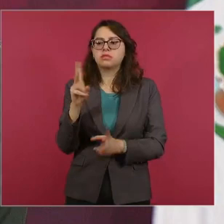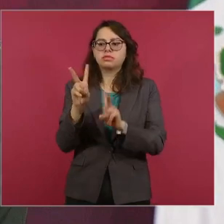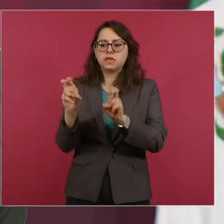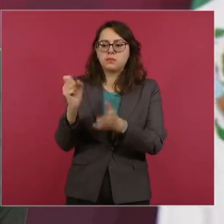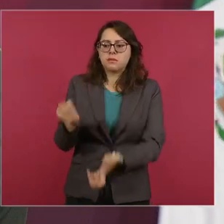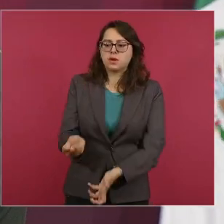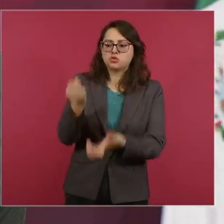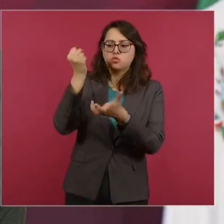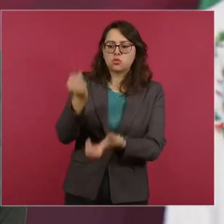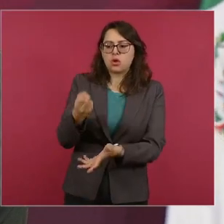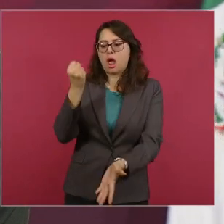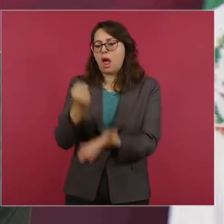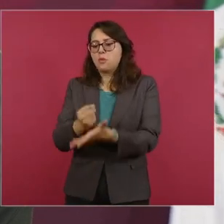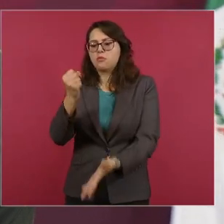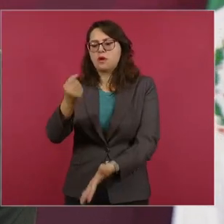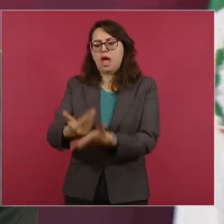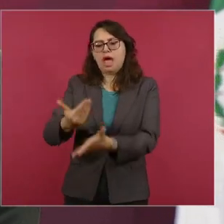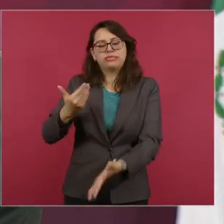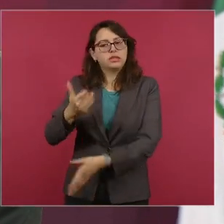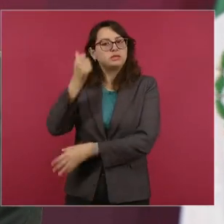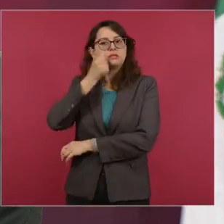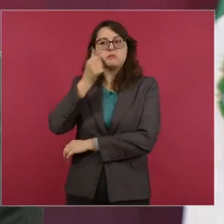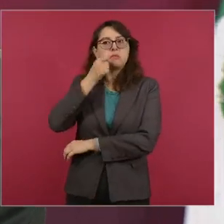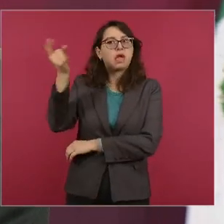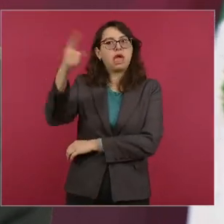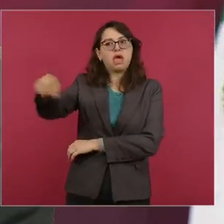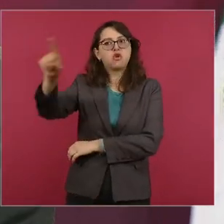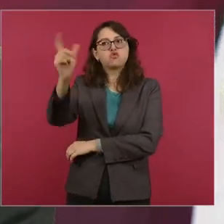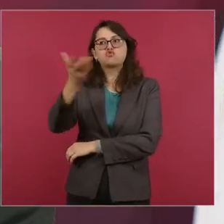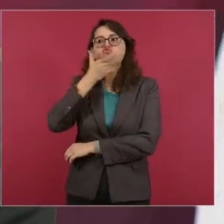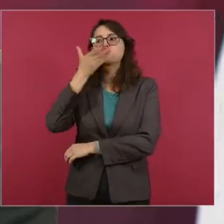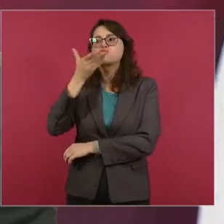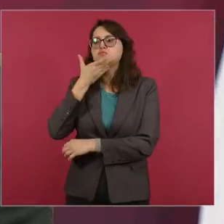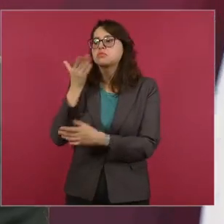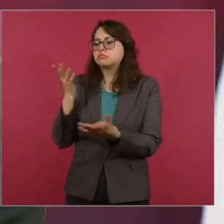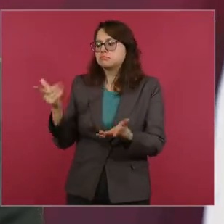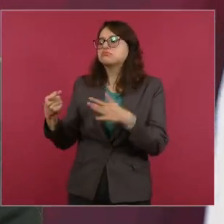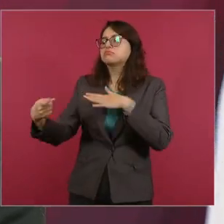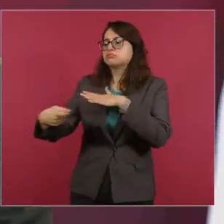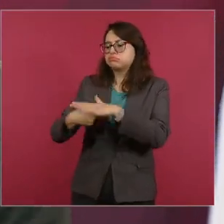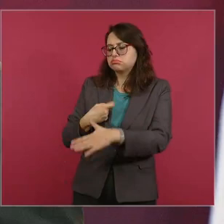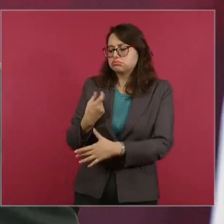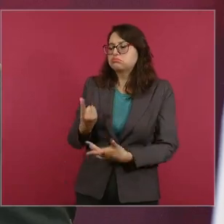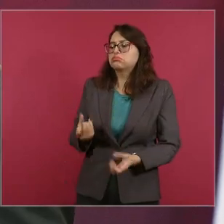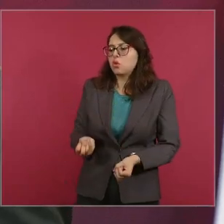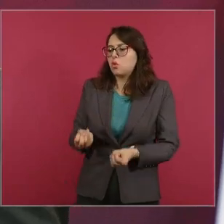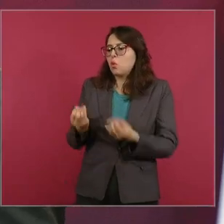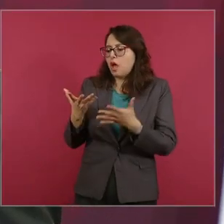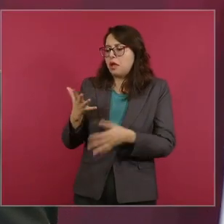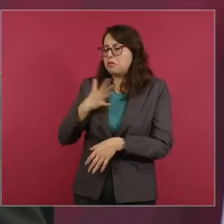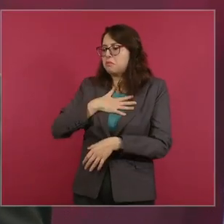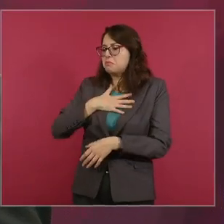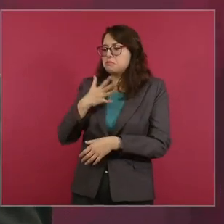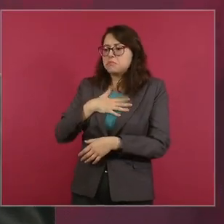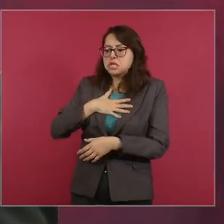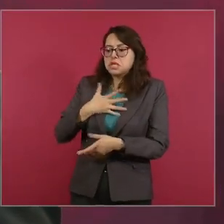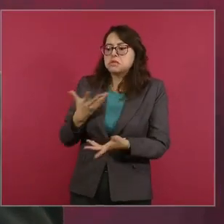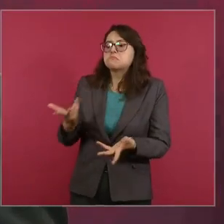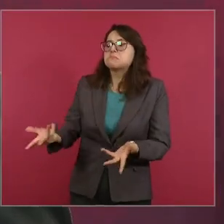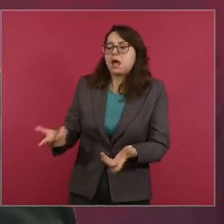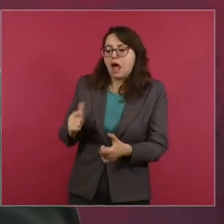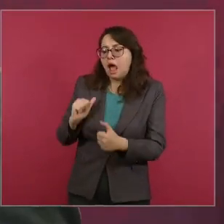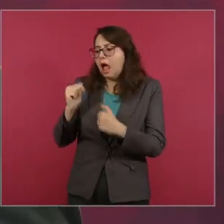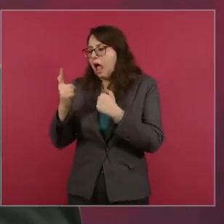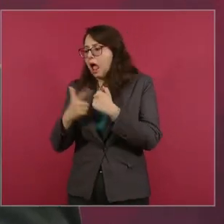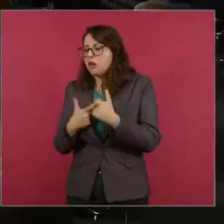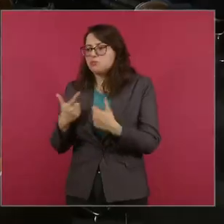y sí voy a votar, pero… Y